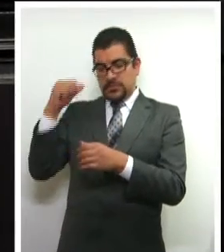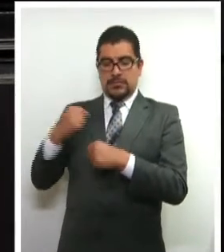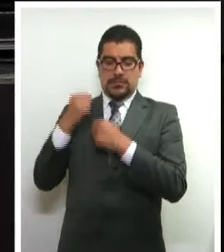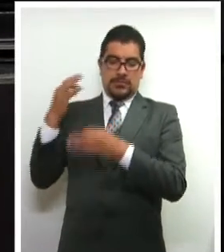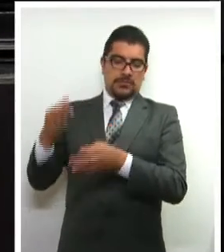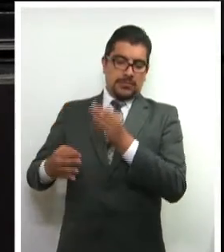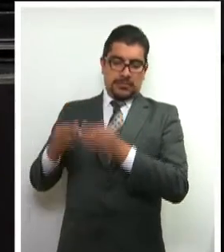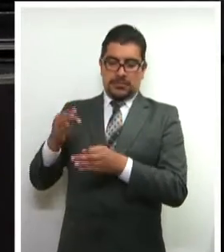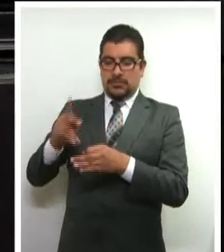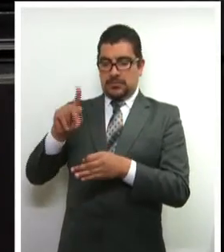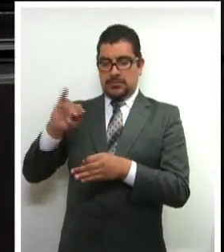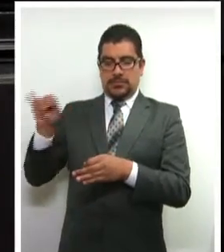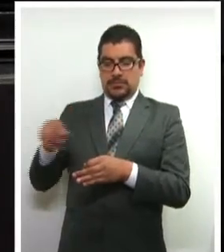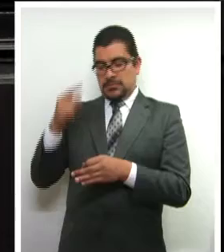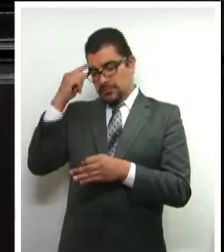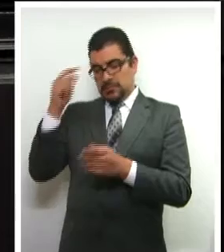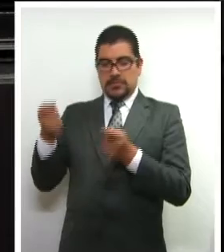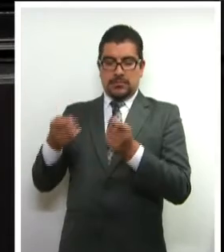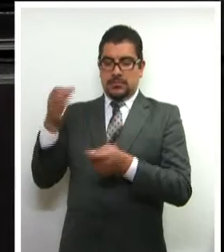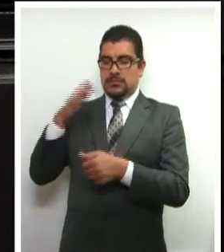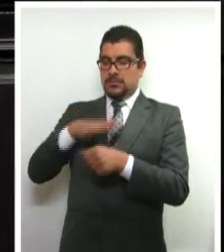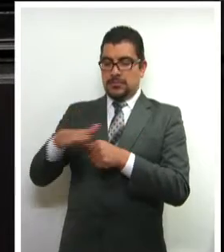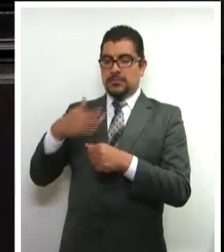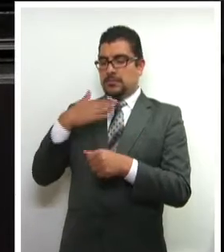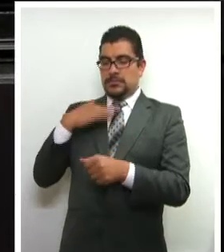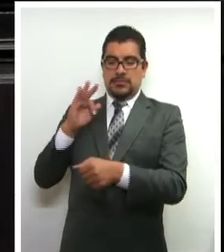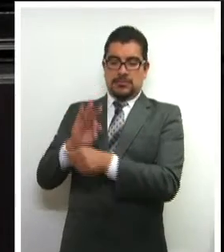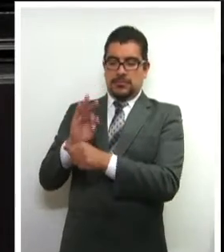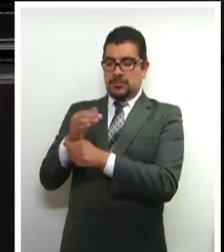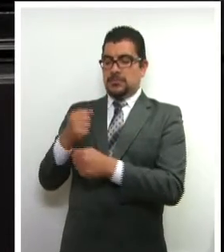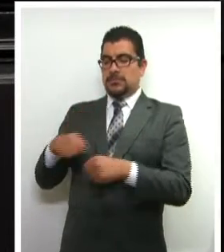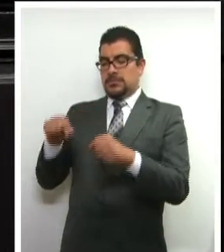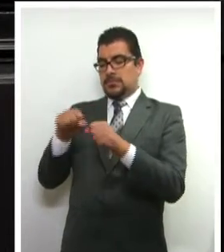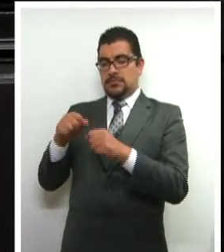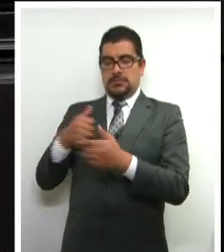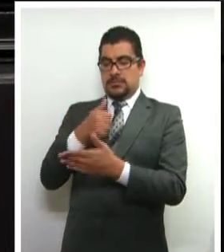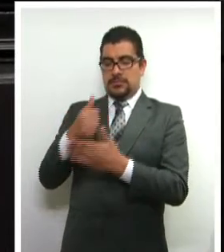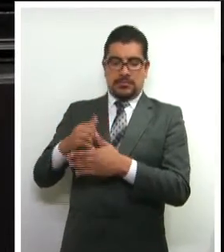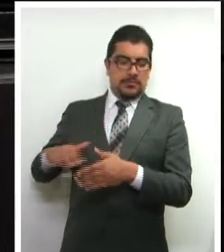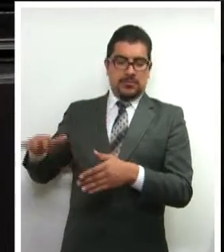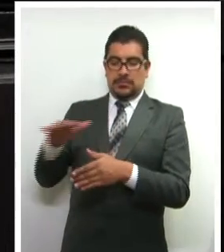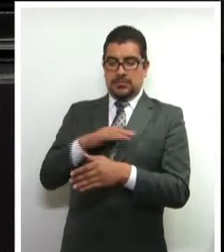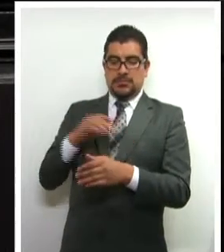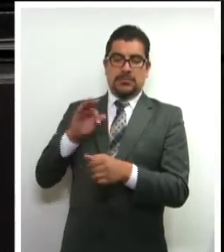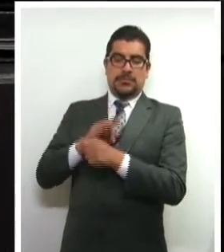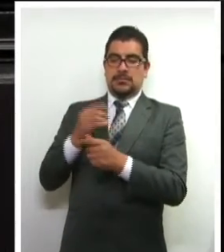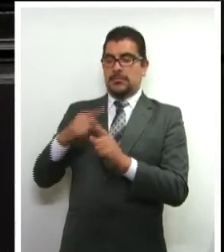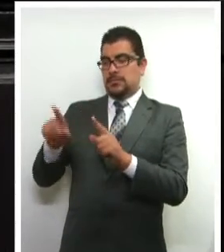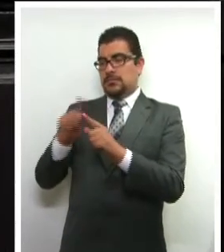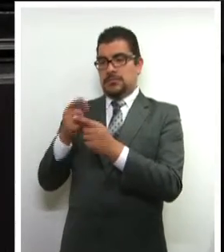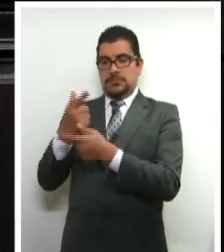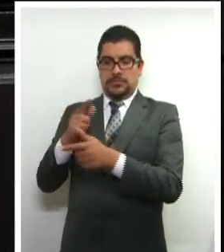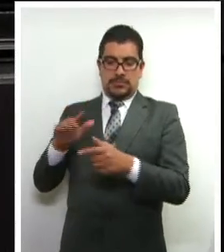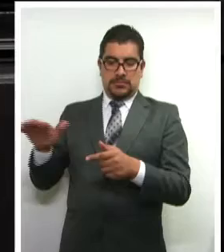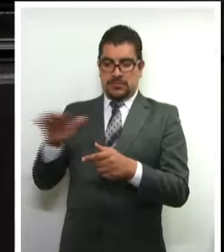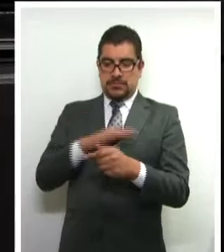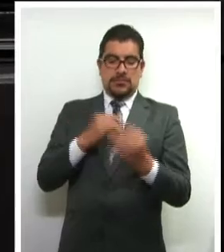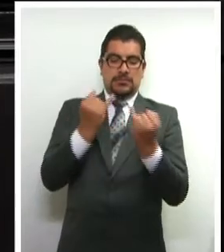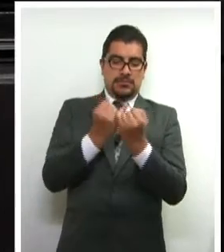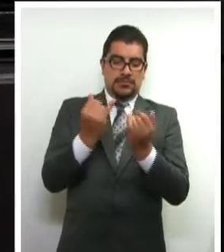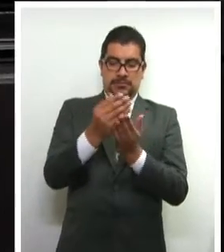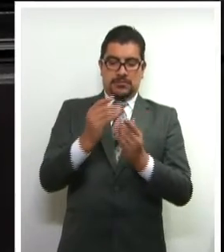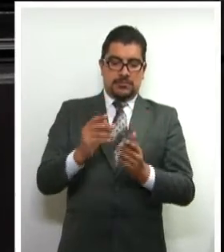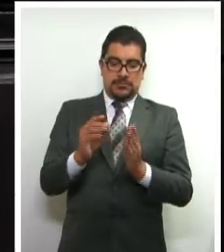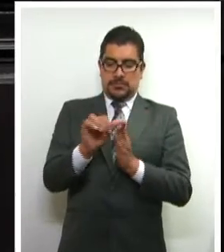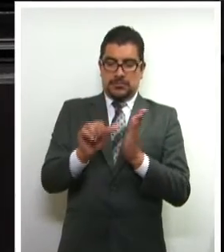Judicial, Procuración de Justicia, Seguridad Ciudadana y Organismos Constitucionales Autónomos. Y la iniciativa que modifica